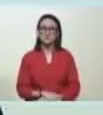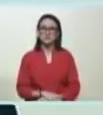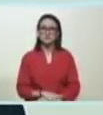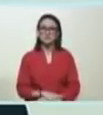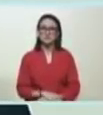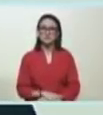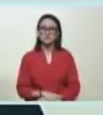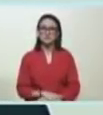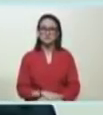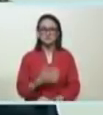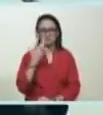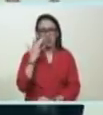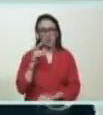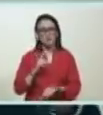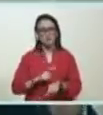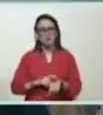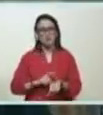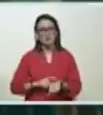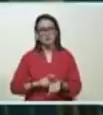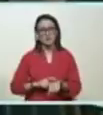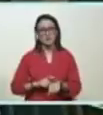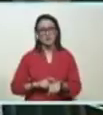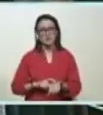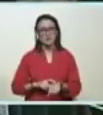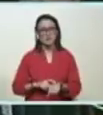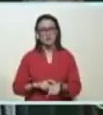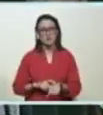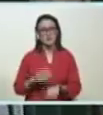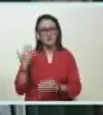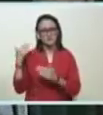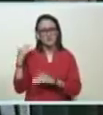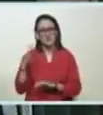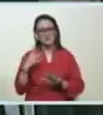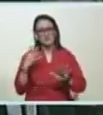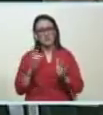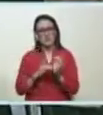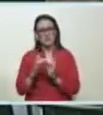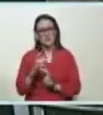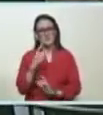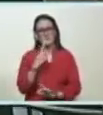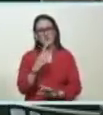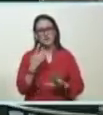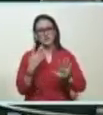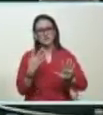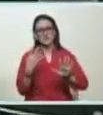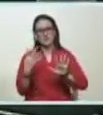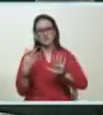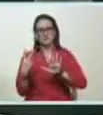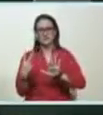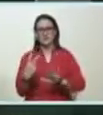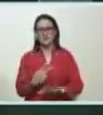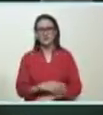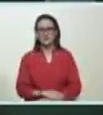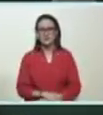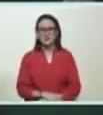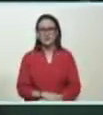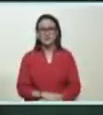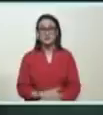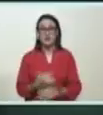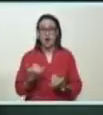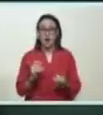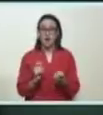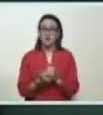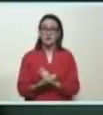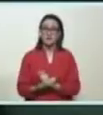hay que ver el tiempo. Lo que éramos aquel 19 de abril de 1997 y lo que somos